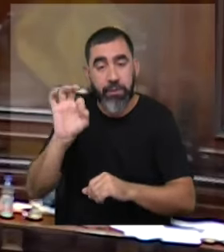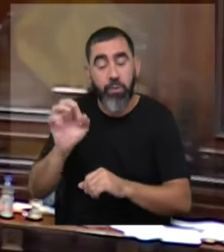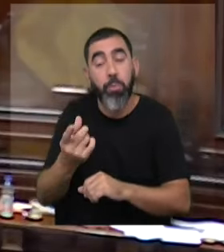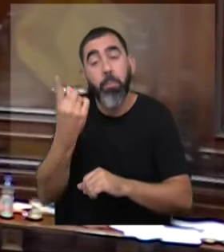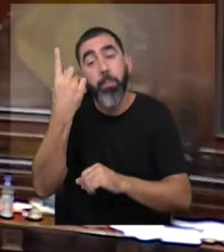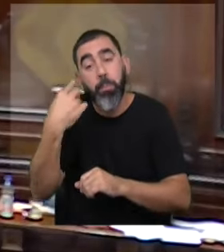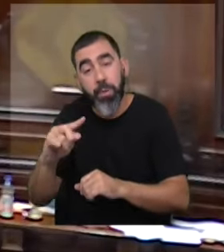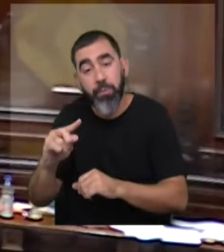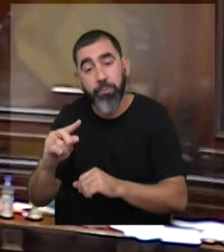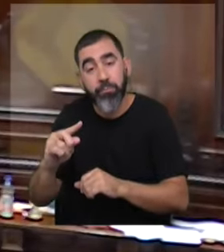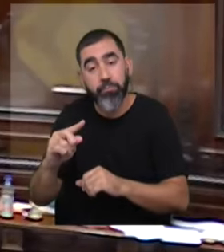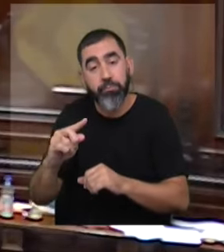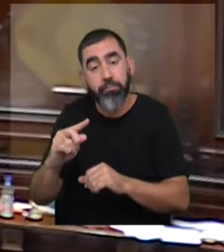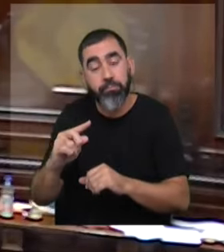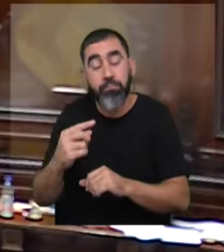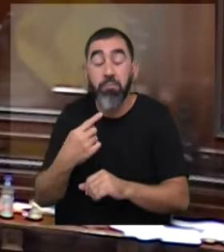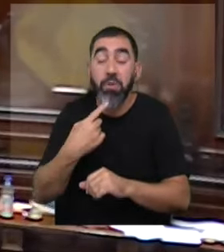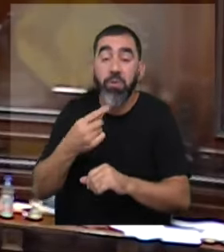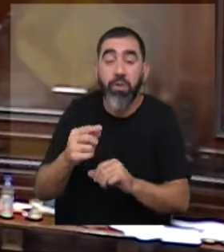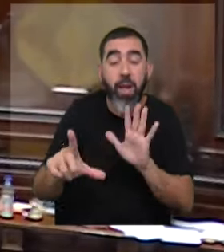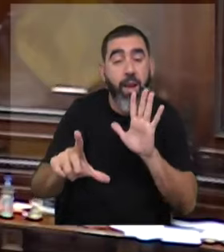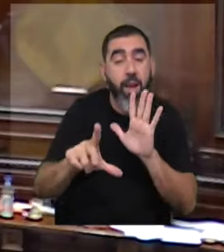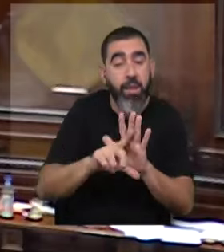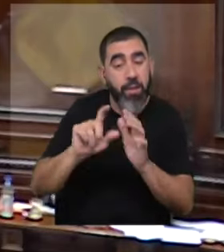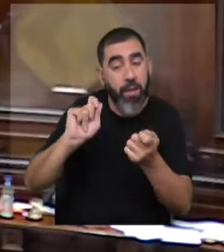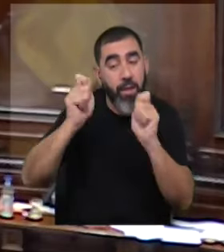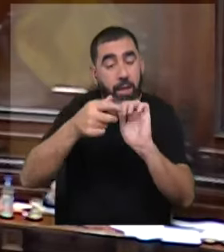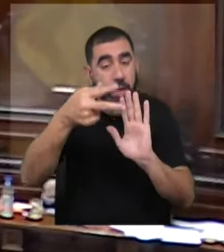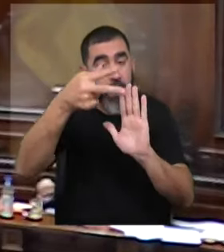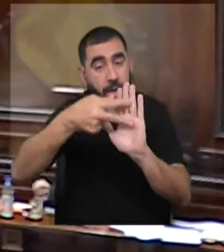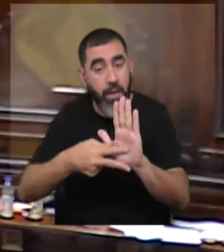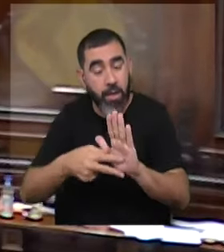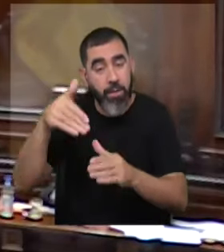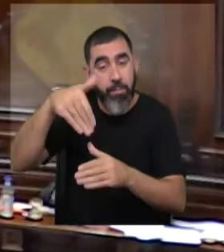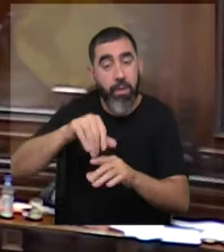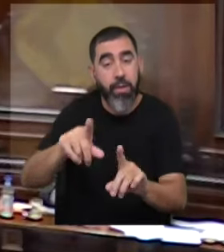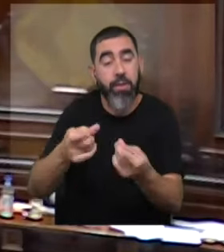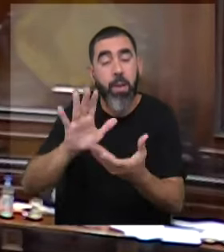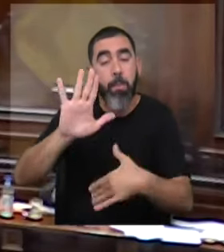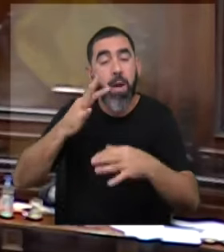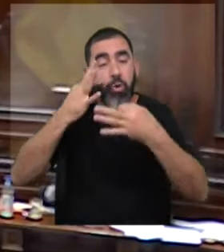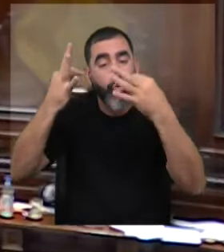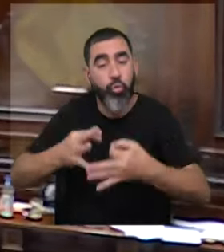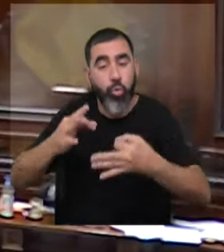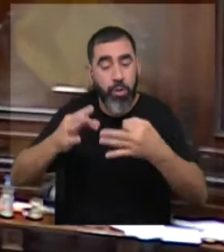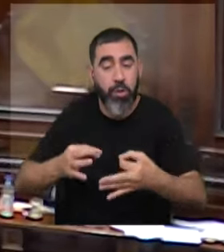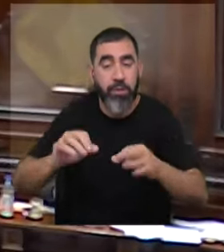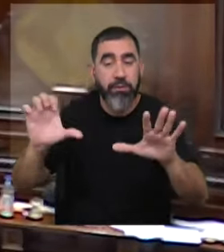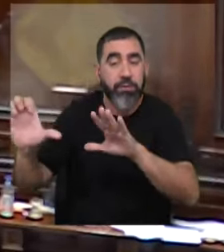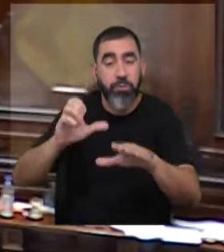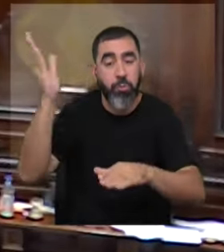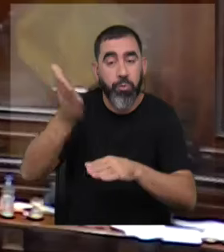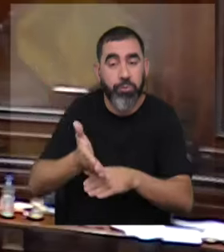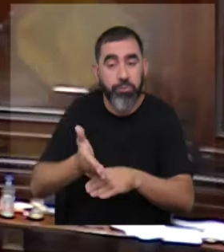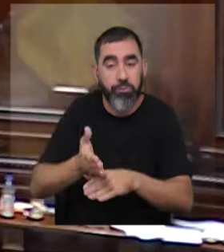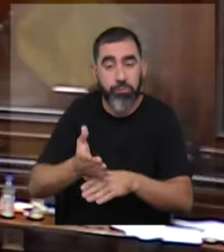Pero prima una interpretación de que leyes que cambian la normativa electoral requieren de mayorías especiales de 2/3. Y en ese caso